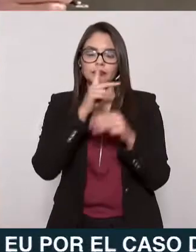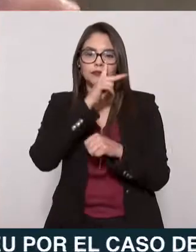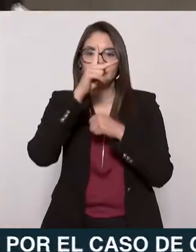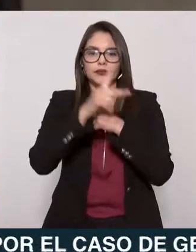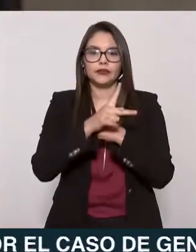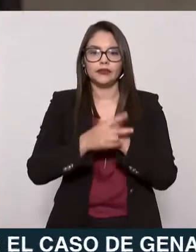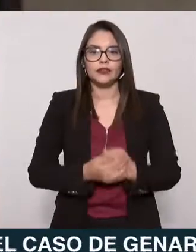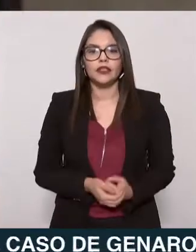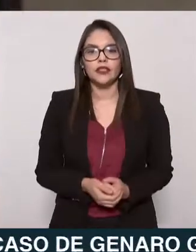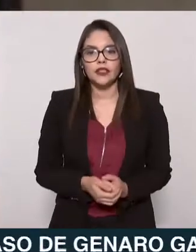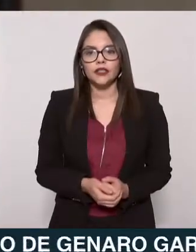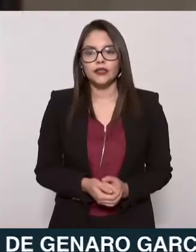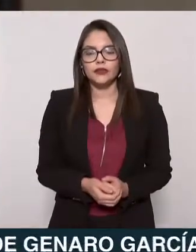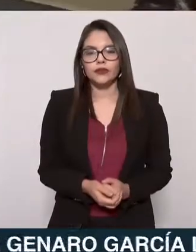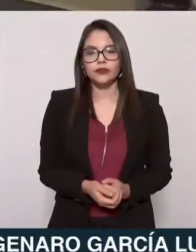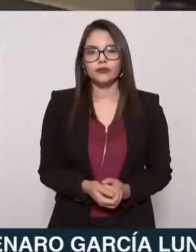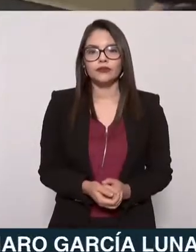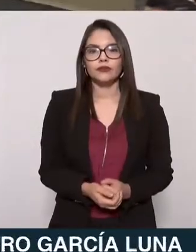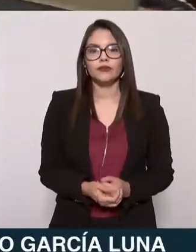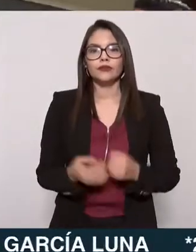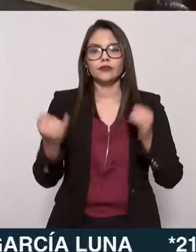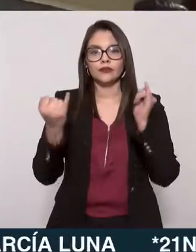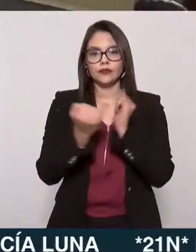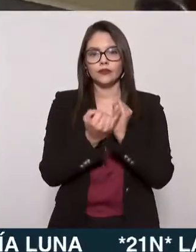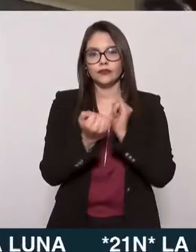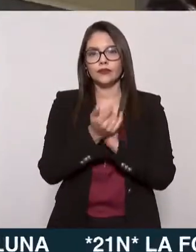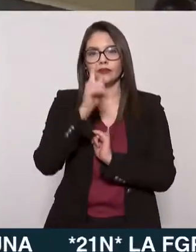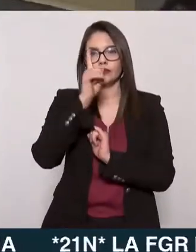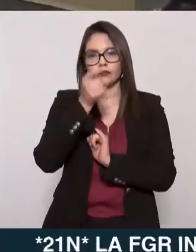Es también un acuerdo